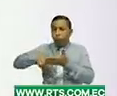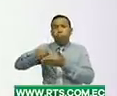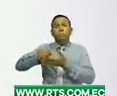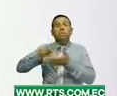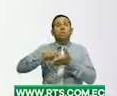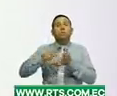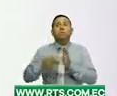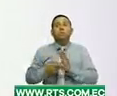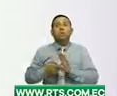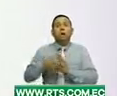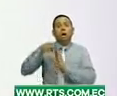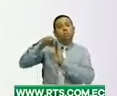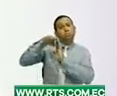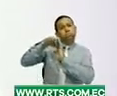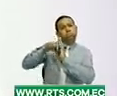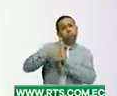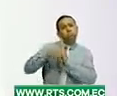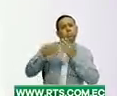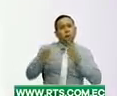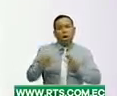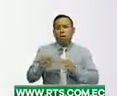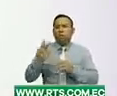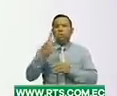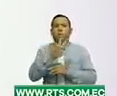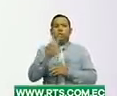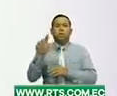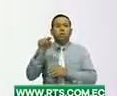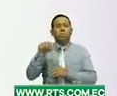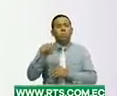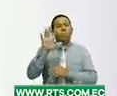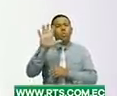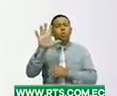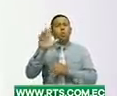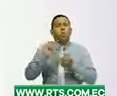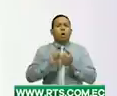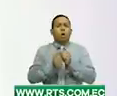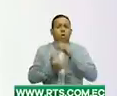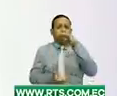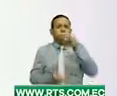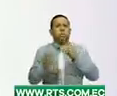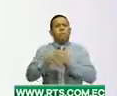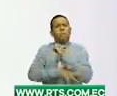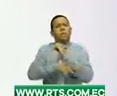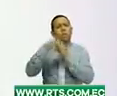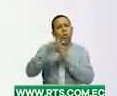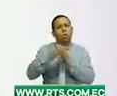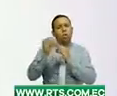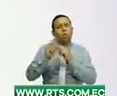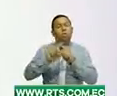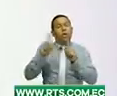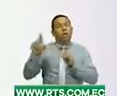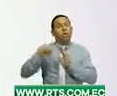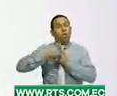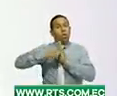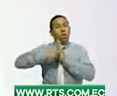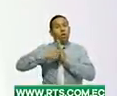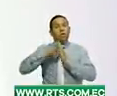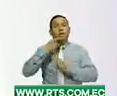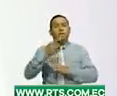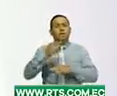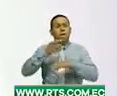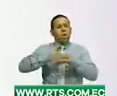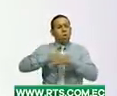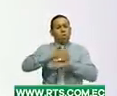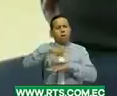un dólar a la tarifa y terminan en 33.5. Ahora, la acusación de Contraloría es que debió haber sido menos.